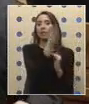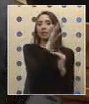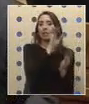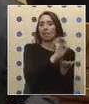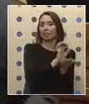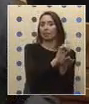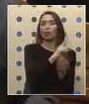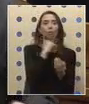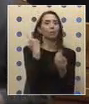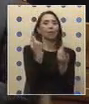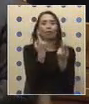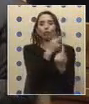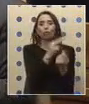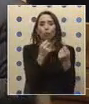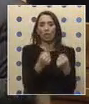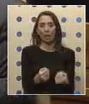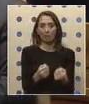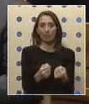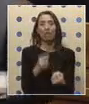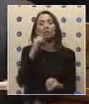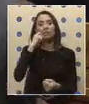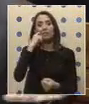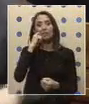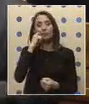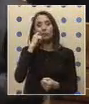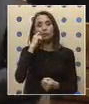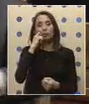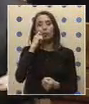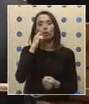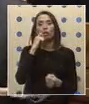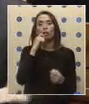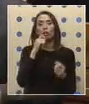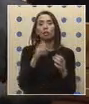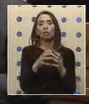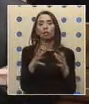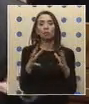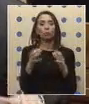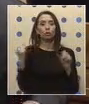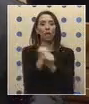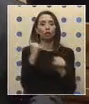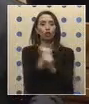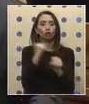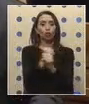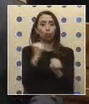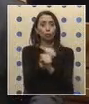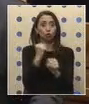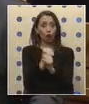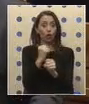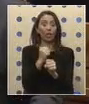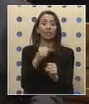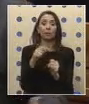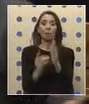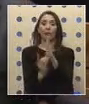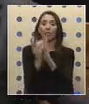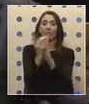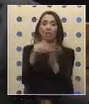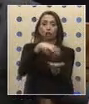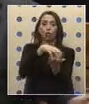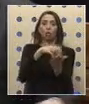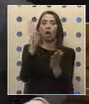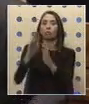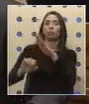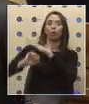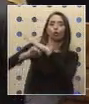capacidades. Y esto significó que quedaron congeladas buena parte de los desarrollos en las ciudades. ¿Y qué es lo que nos